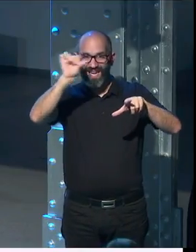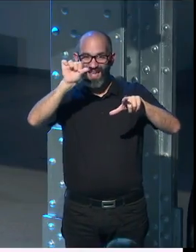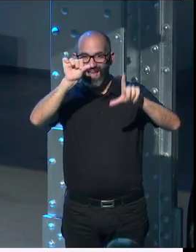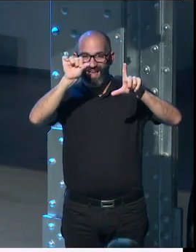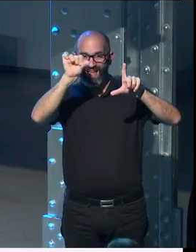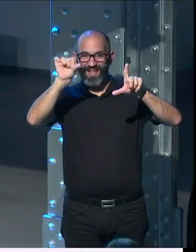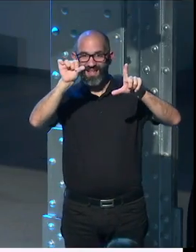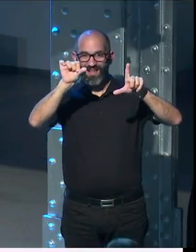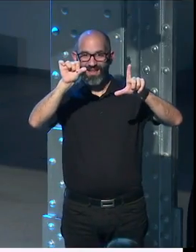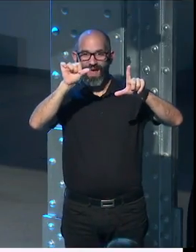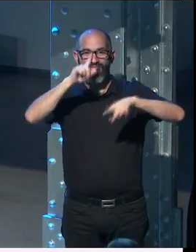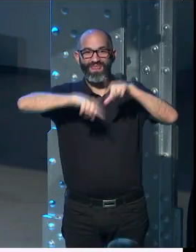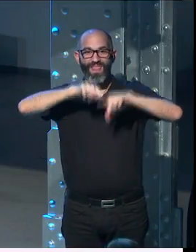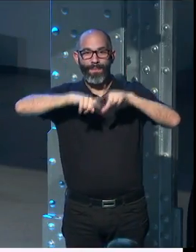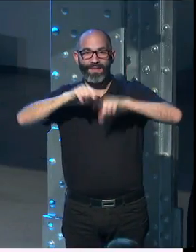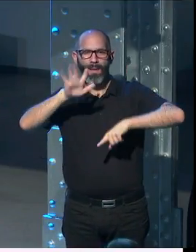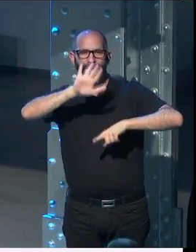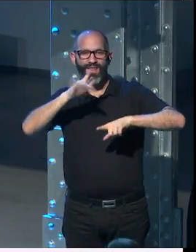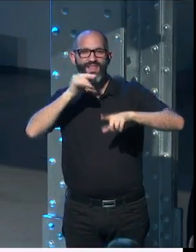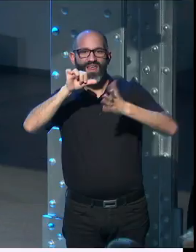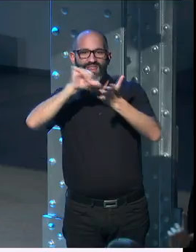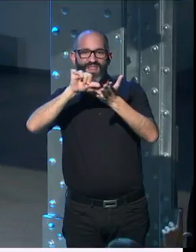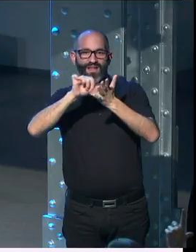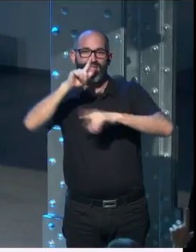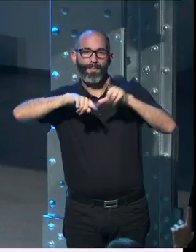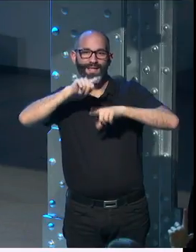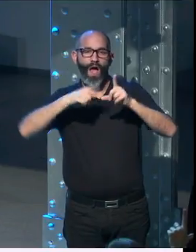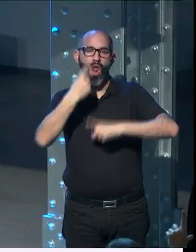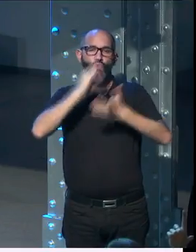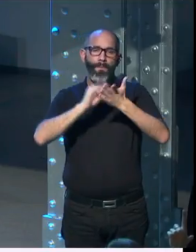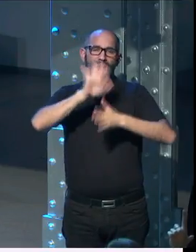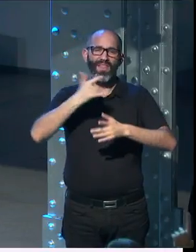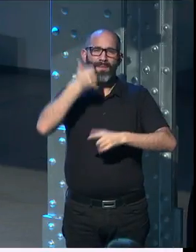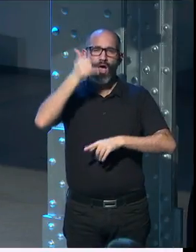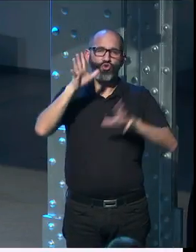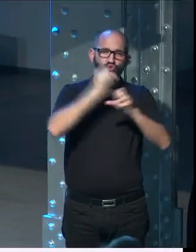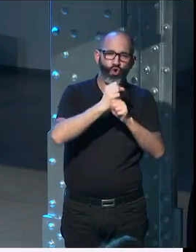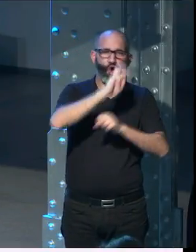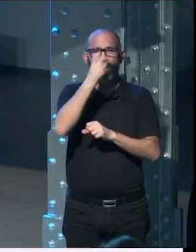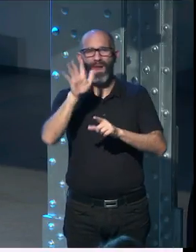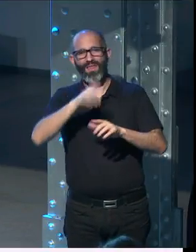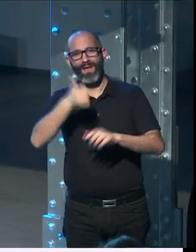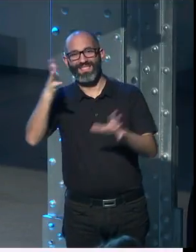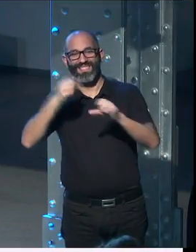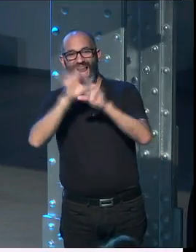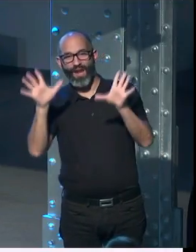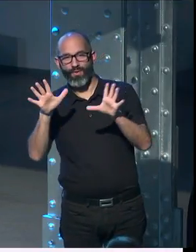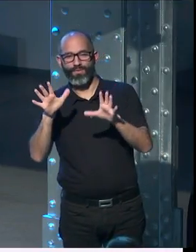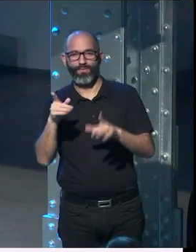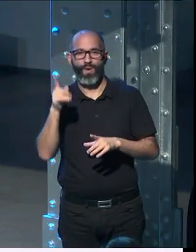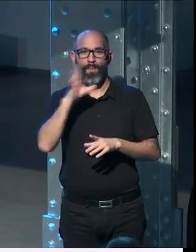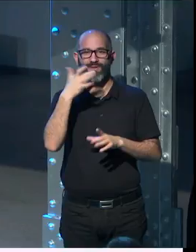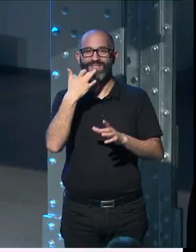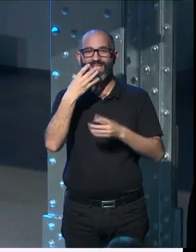contexto en el que se encuentre. ¿Vale? Este gris parece más claro en un contexto oscuro y este más oscuro en un contexto claro. Esto, un poco